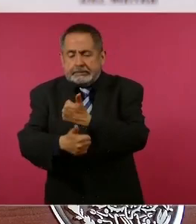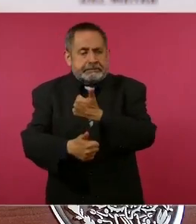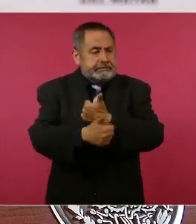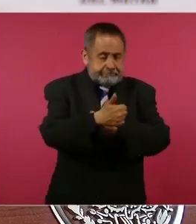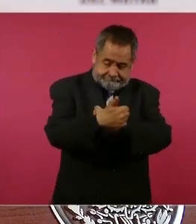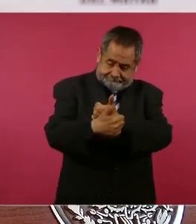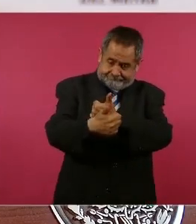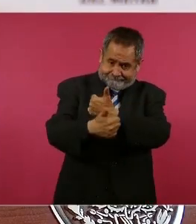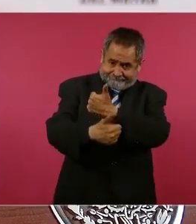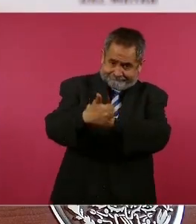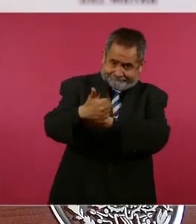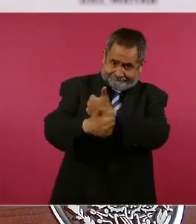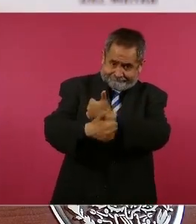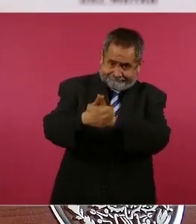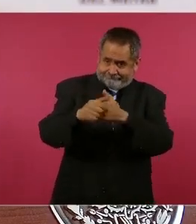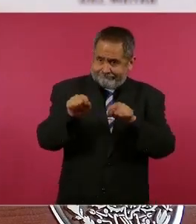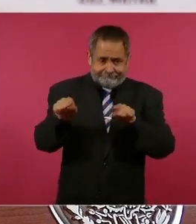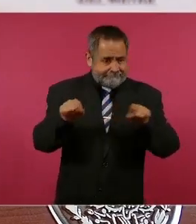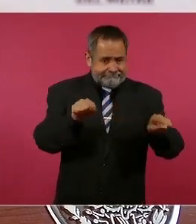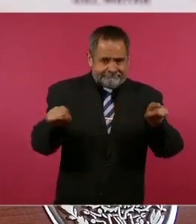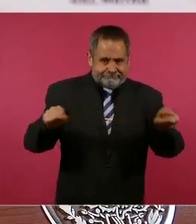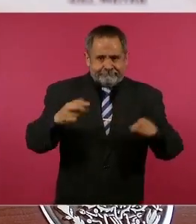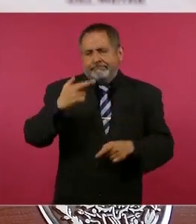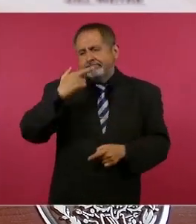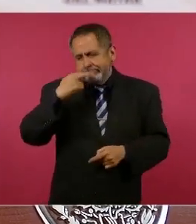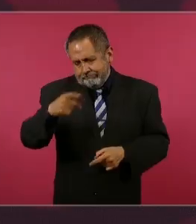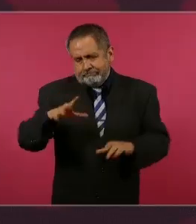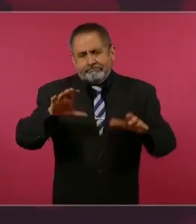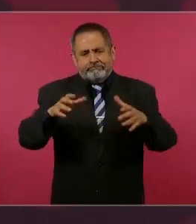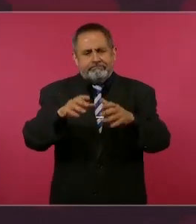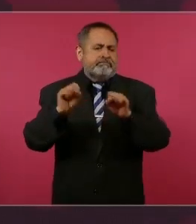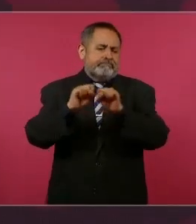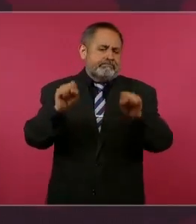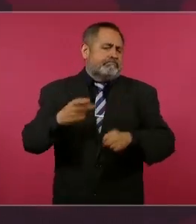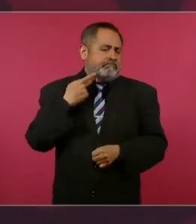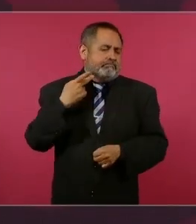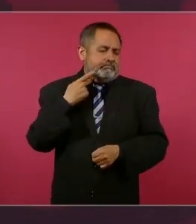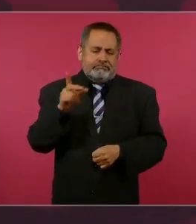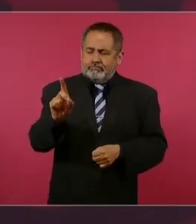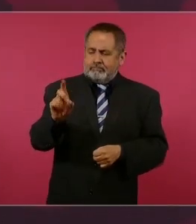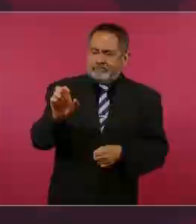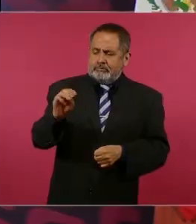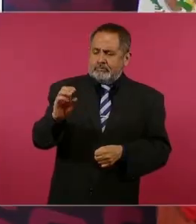Por eso es el mejor sistema político de gobierno,